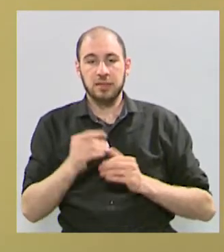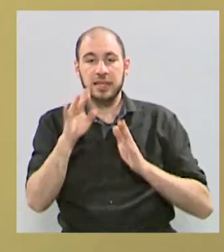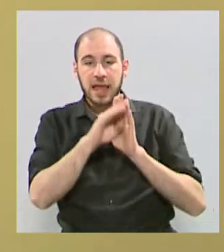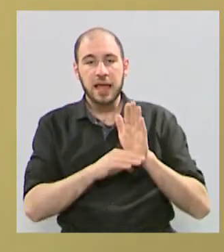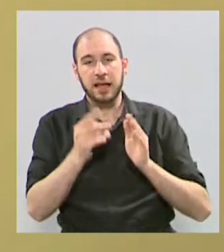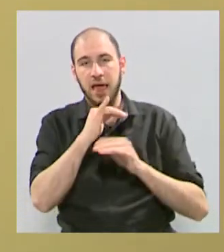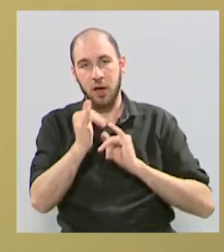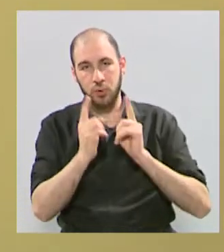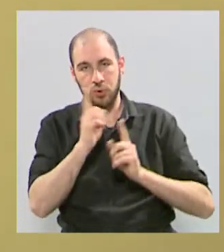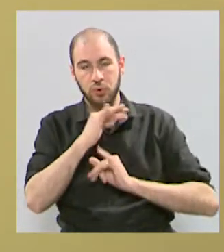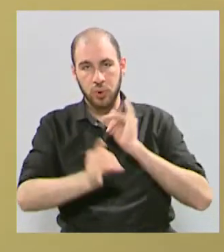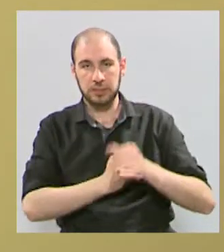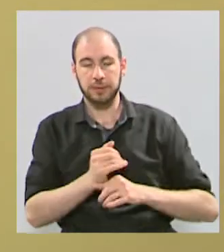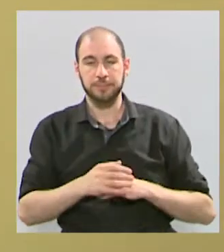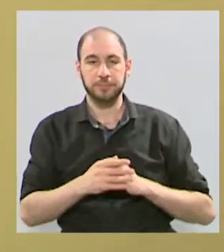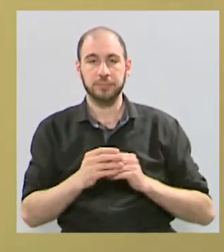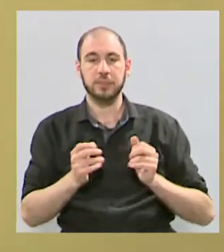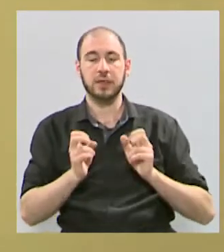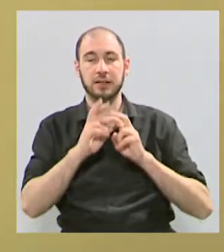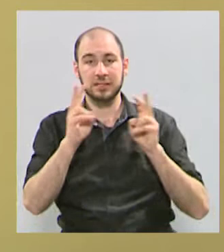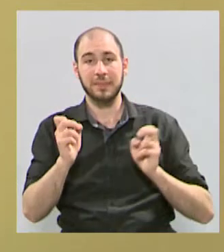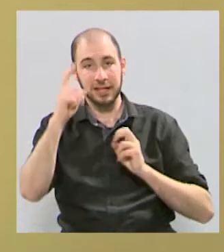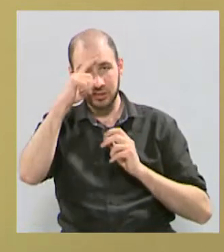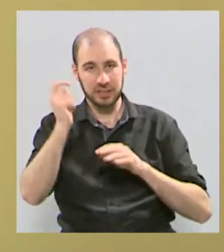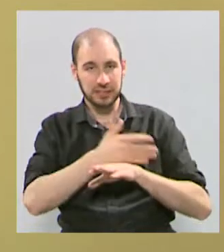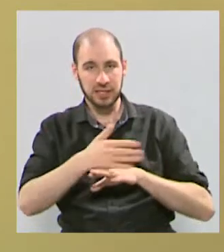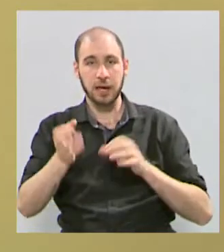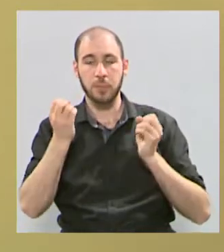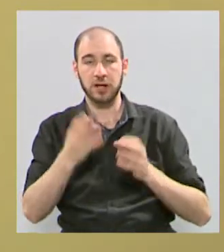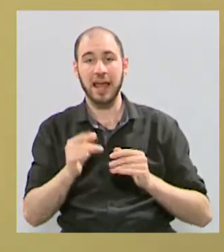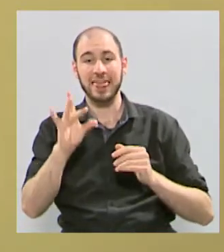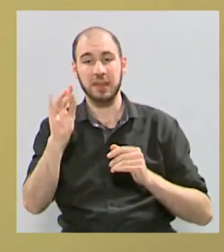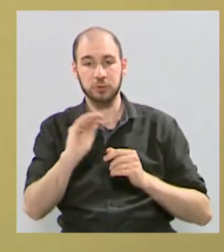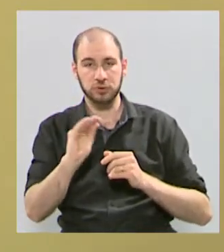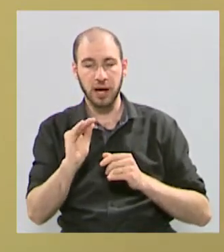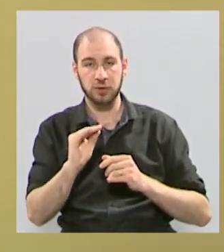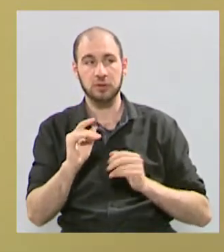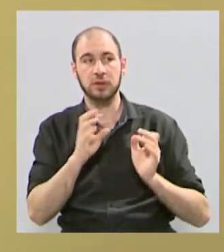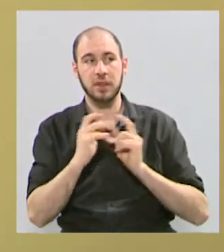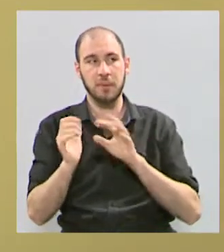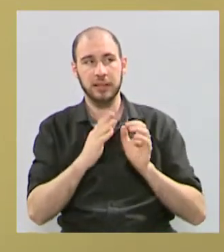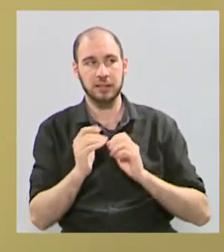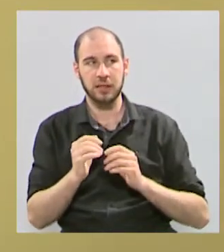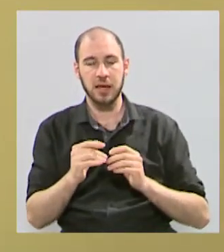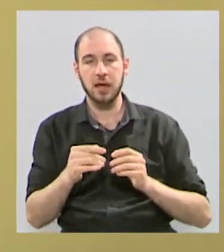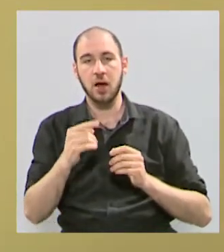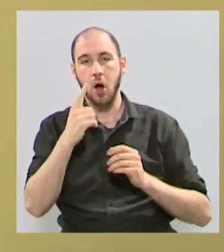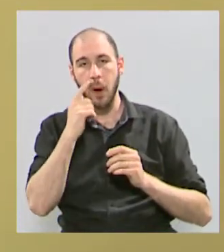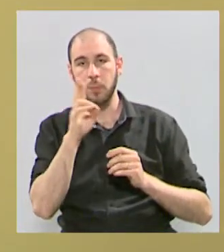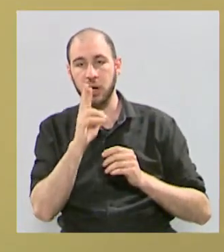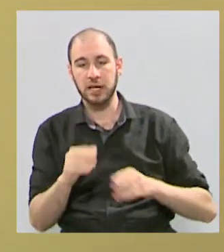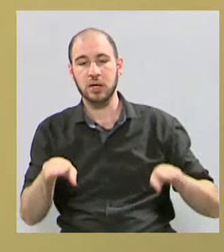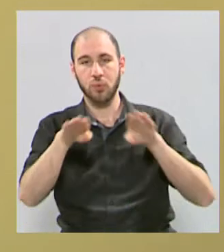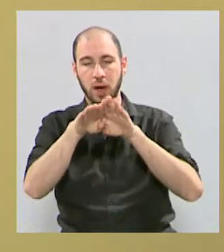detalle en esta causa. Seguimos hablando del plano nacional porque en diputados se discutió sobre la paridad de género,